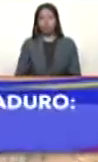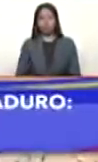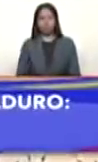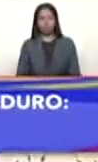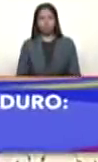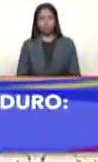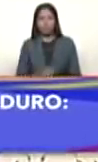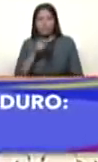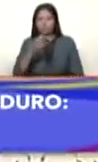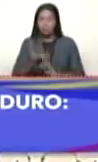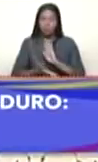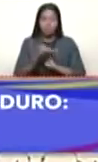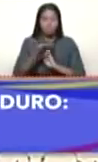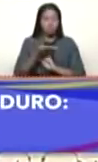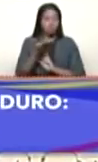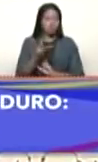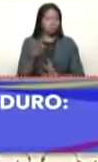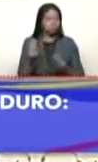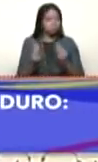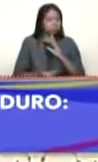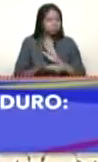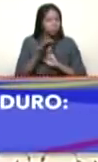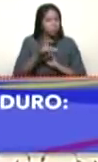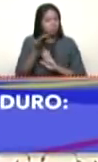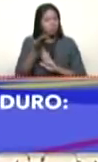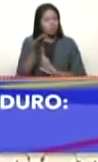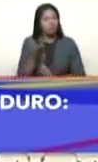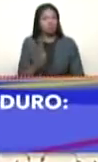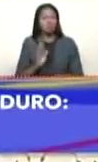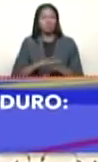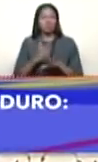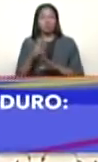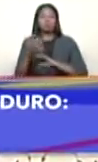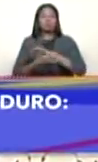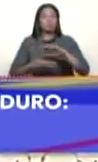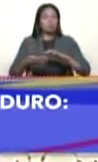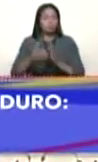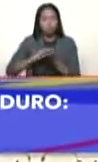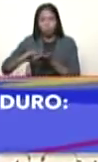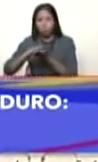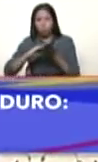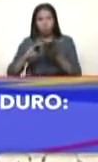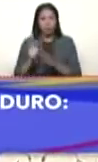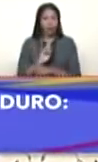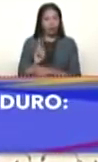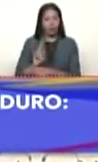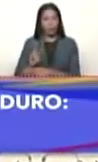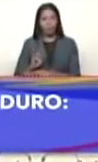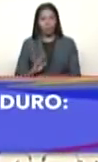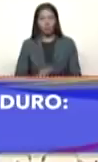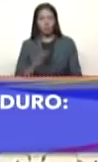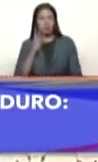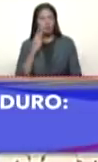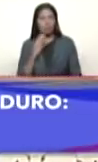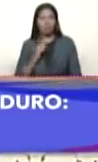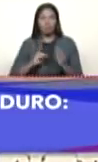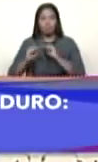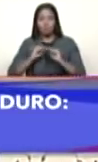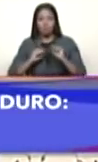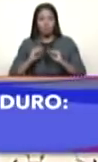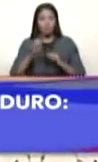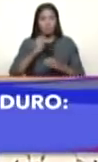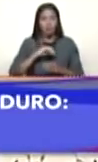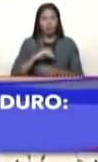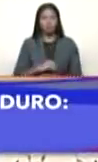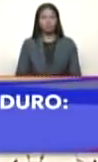Es muy importante esto. Es muy importante. Hay problemas que hay que resolver con los motores,